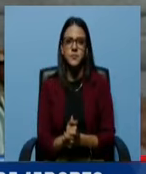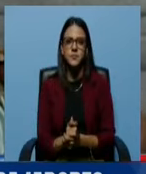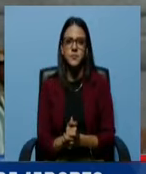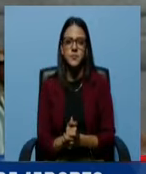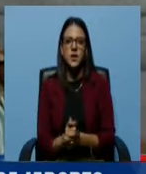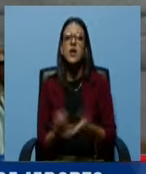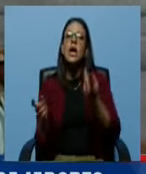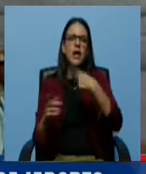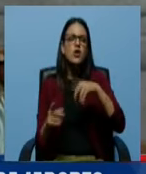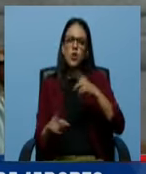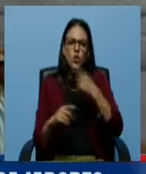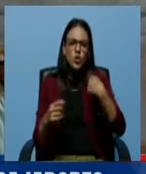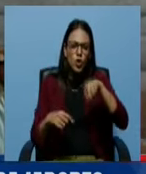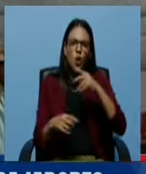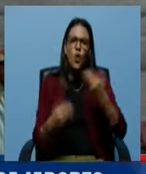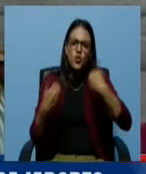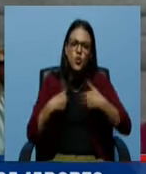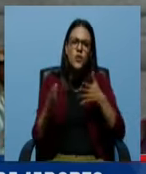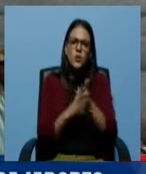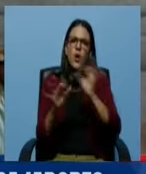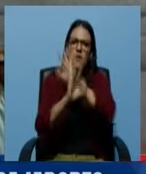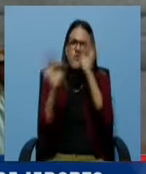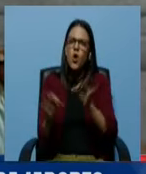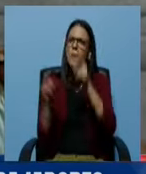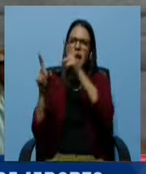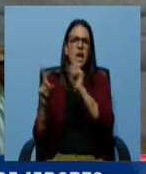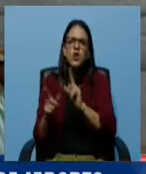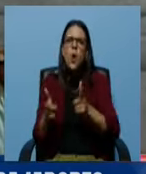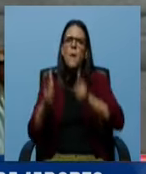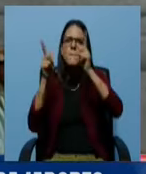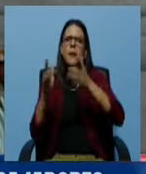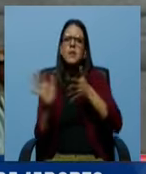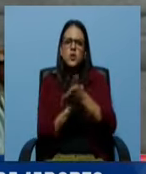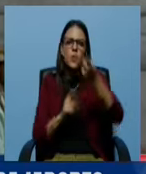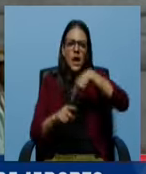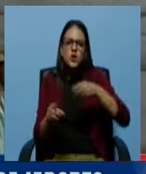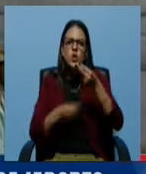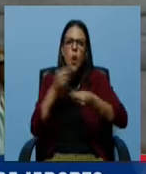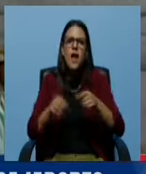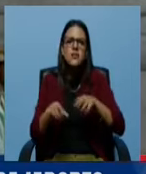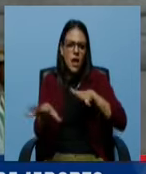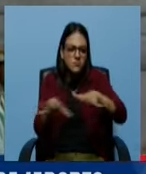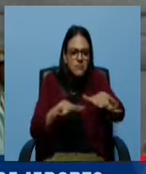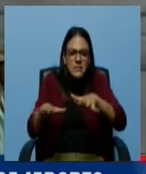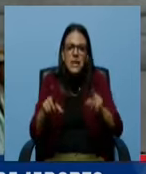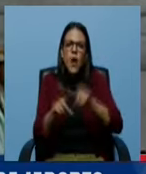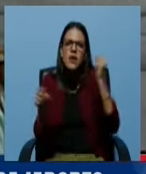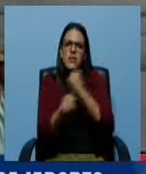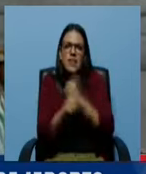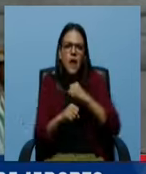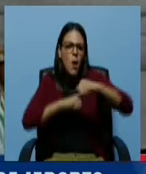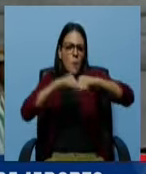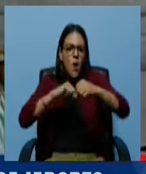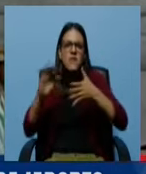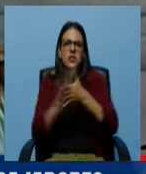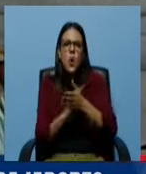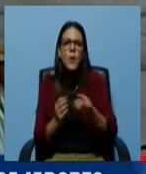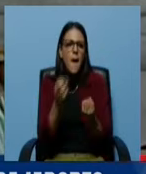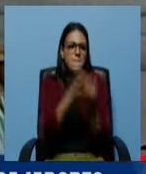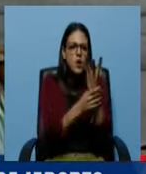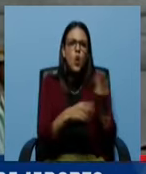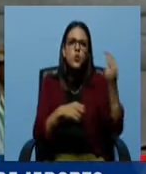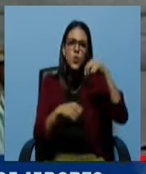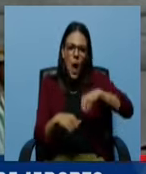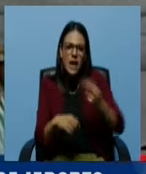Fórmulas que no permitieron el despliegue de las fuerzas productivas en el país,